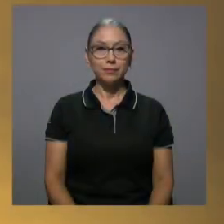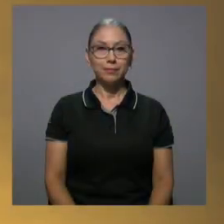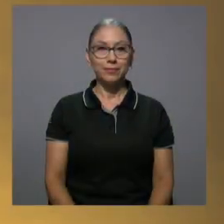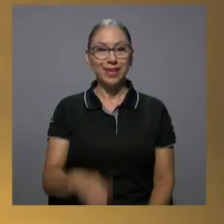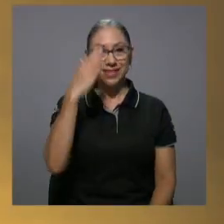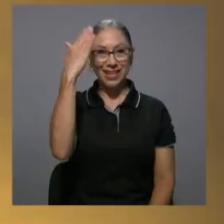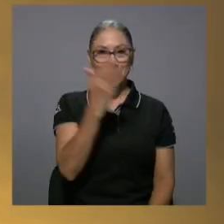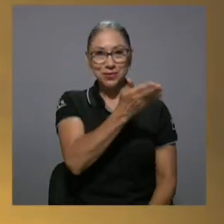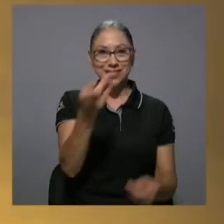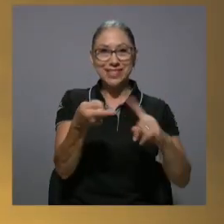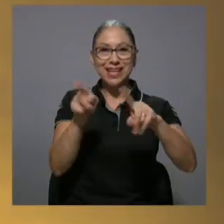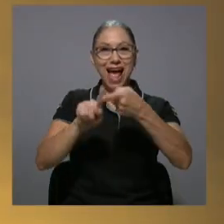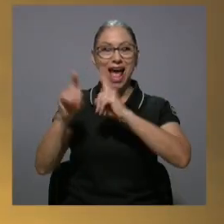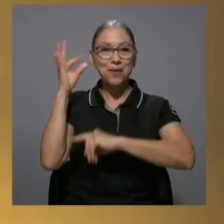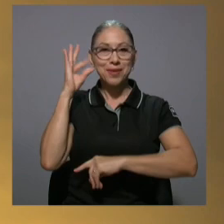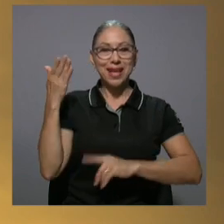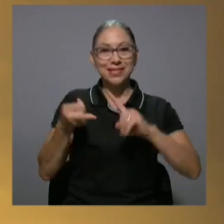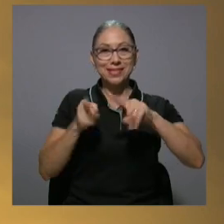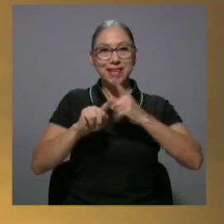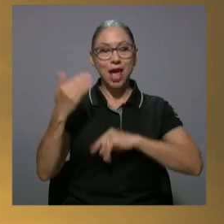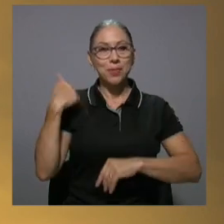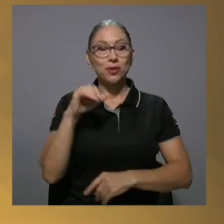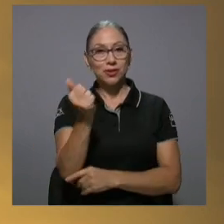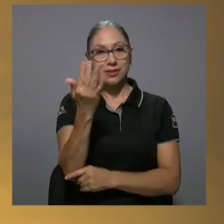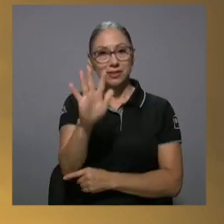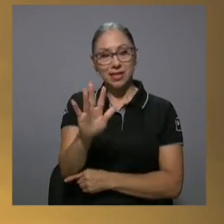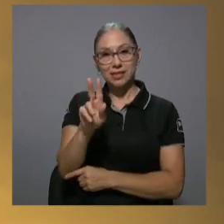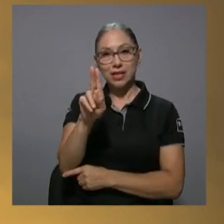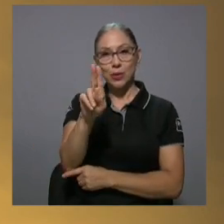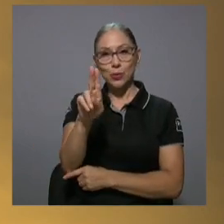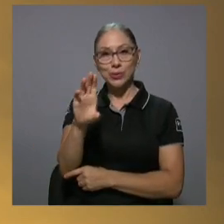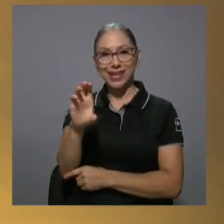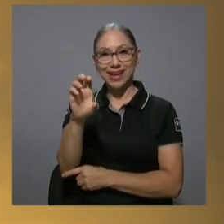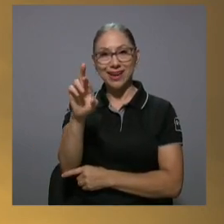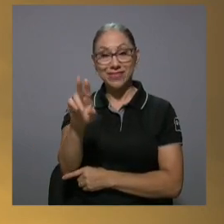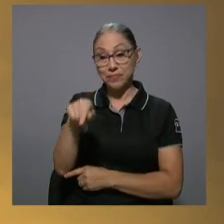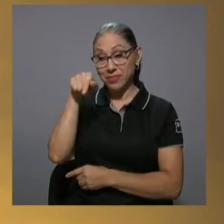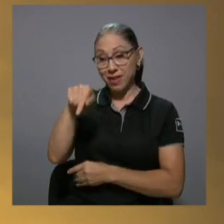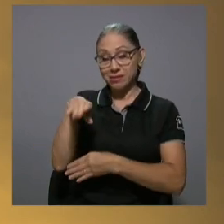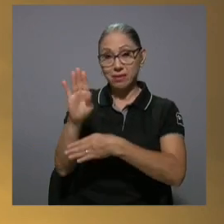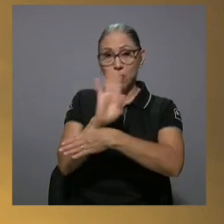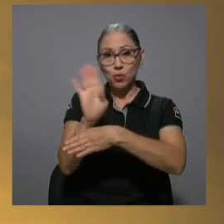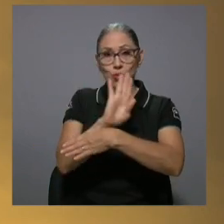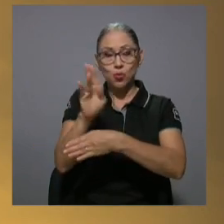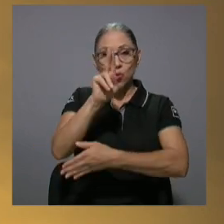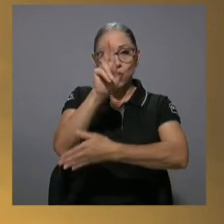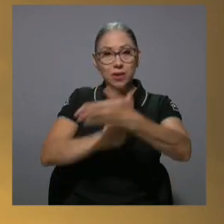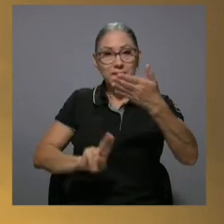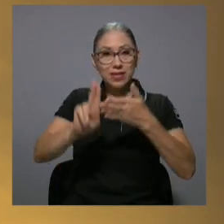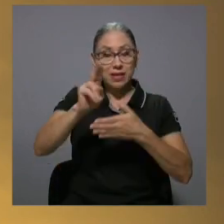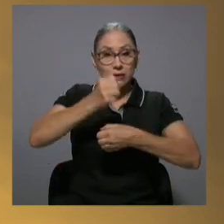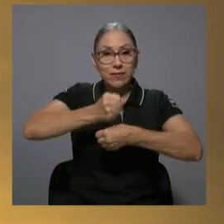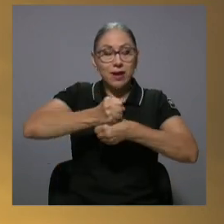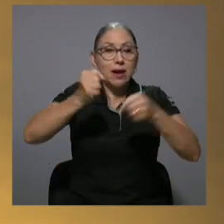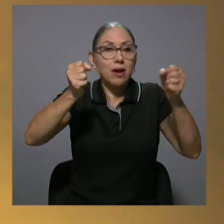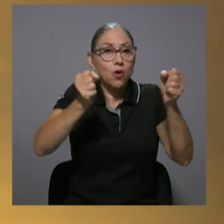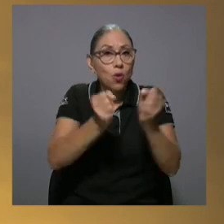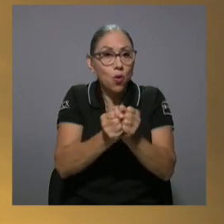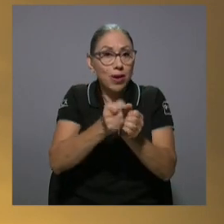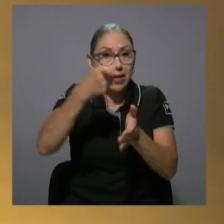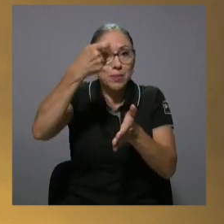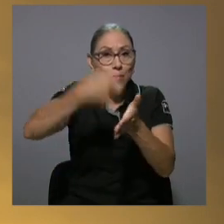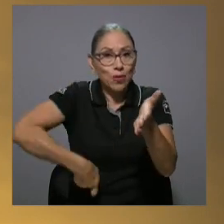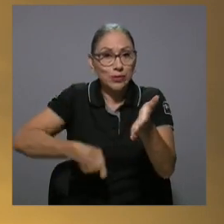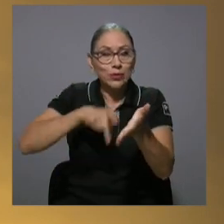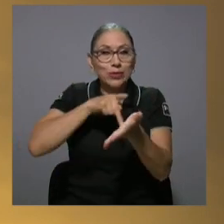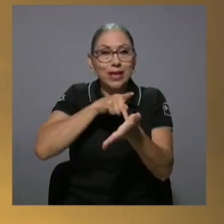Los saludamos, amigas y amigos de 15 UCR, este medio televisivo universitario que se paga con los impuestos